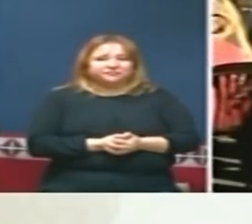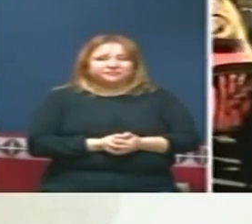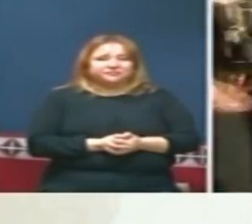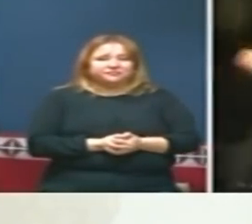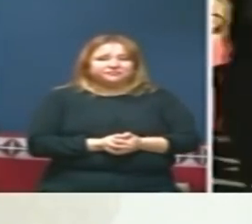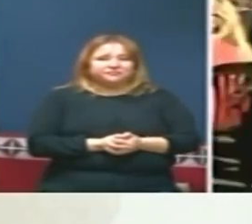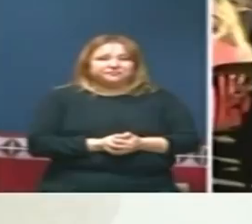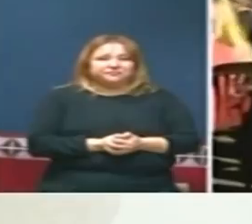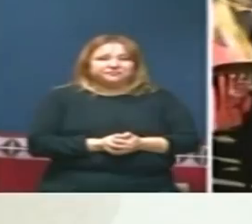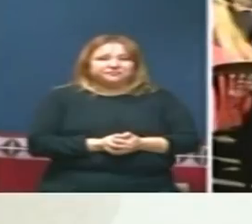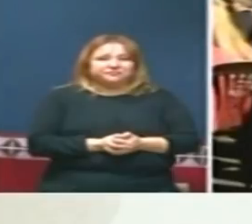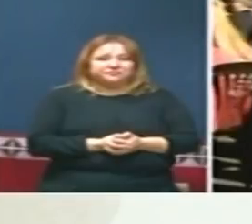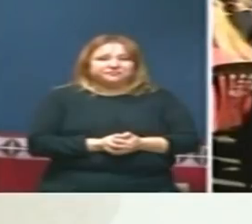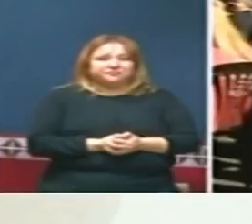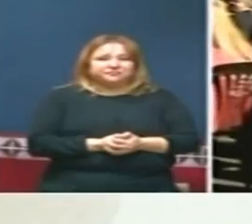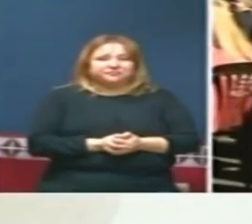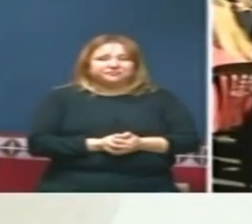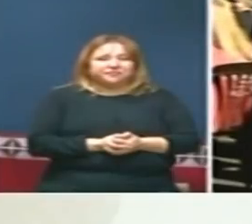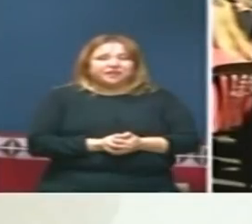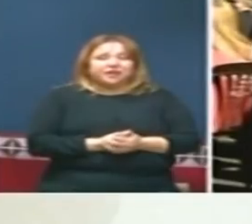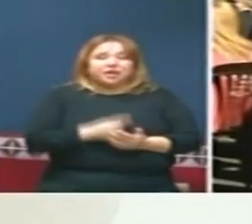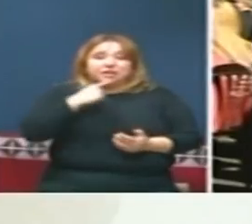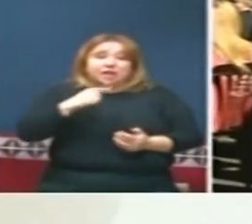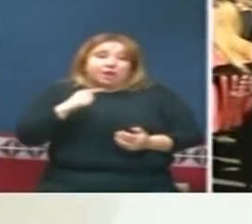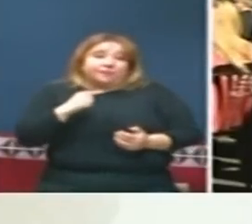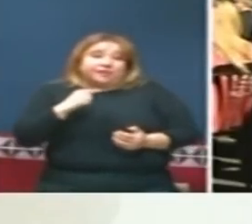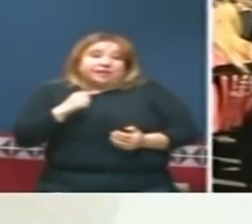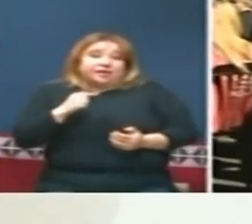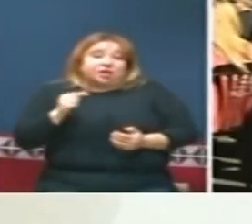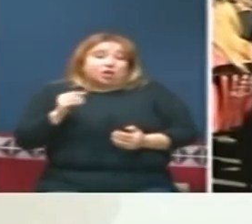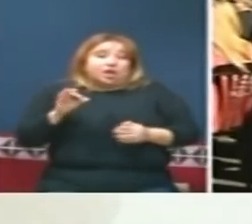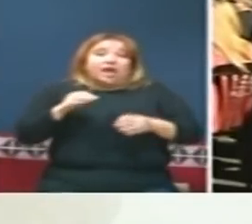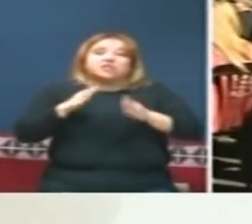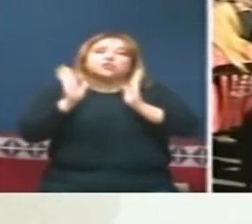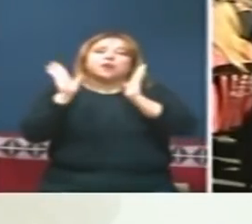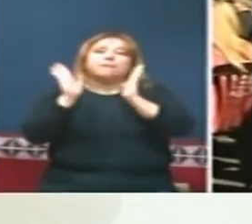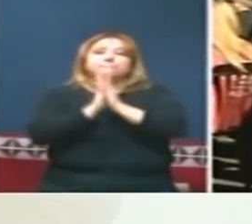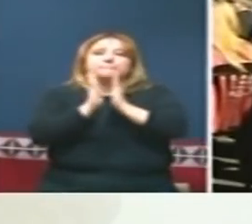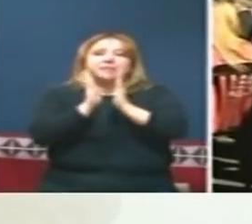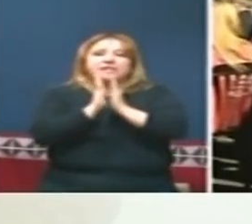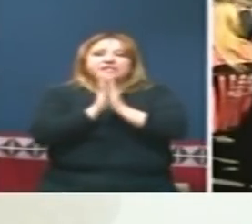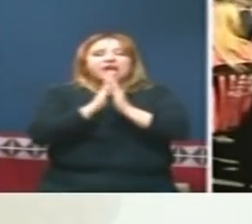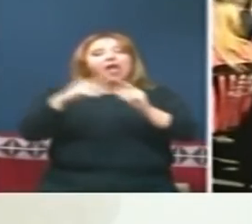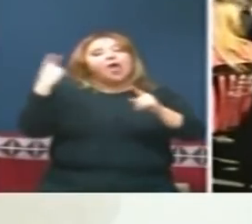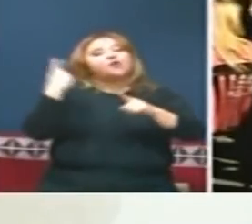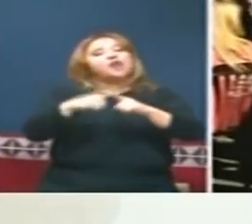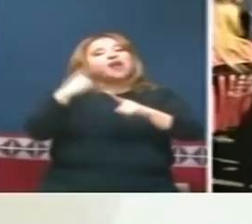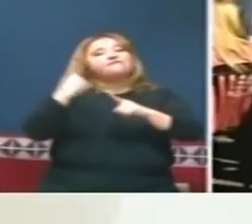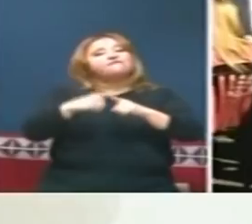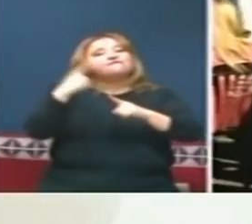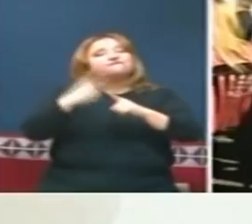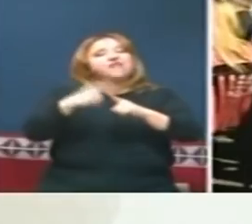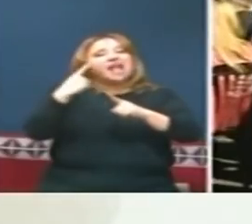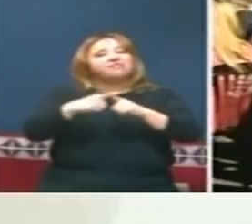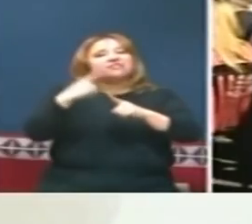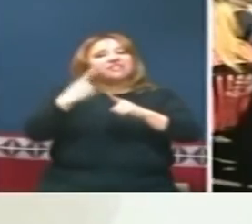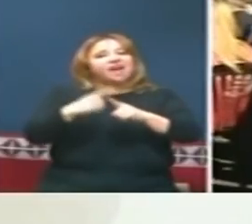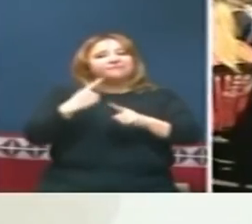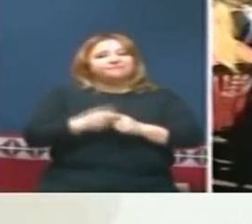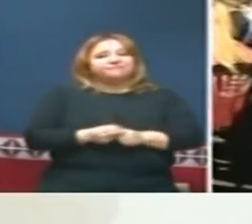de la misa va a sonar nuevamente. De tal cual lo decías, es una misa, es una celebración litúrgica que tiene un